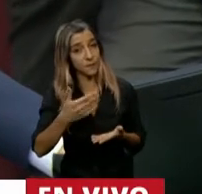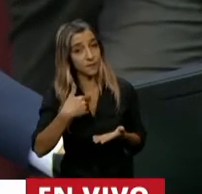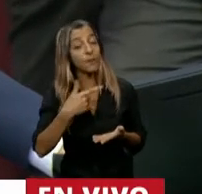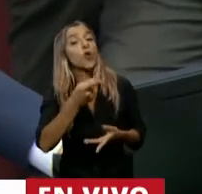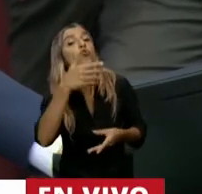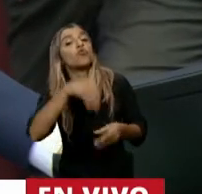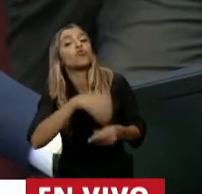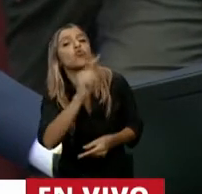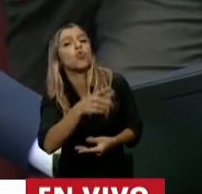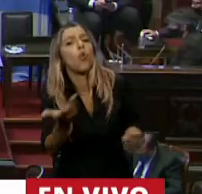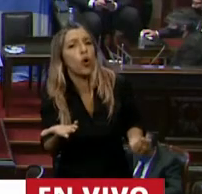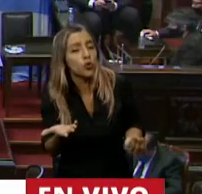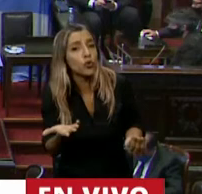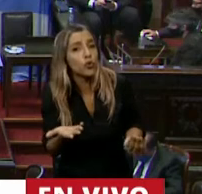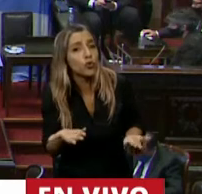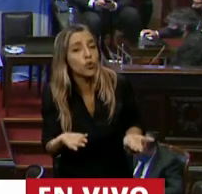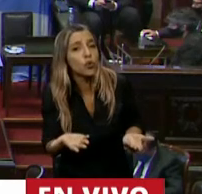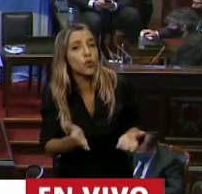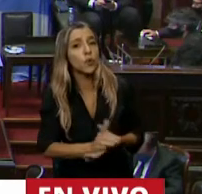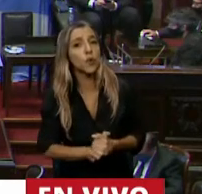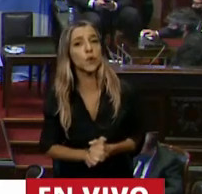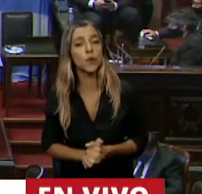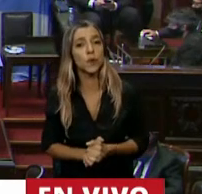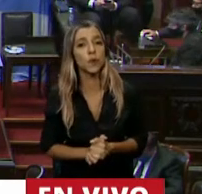El sentido de su voto, diputado.